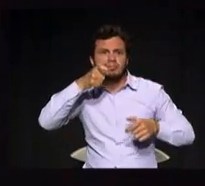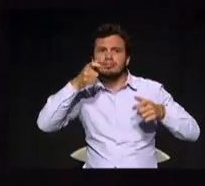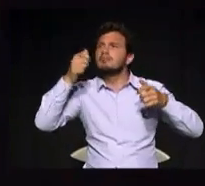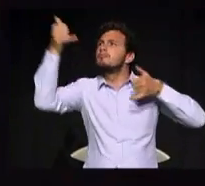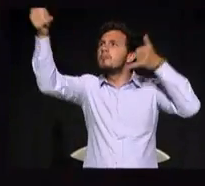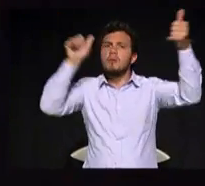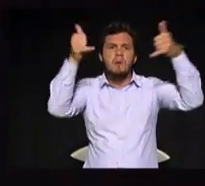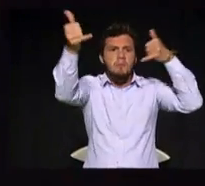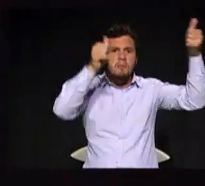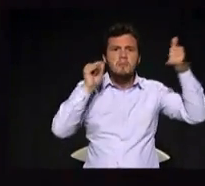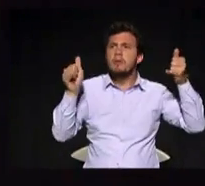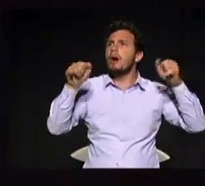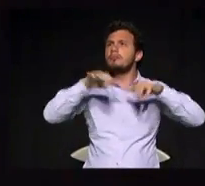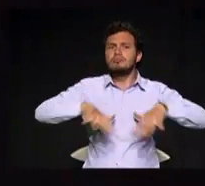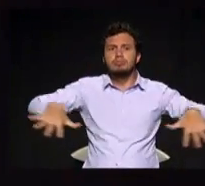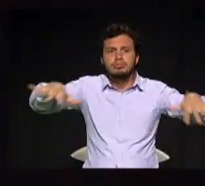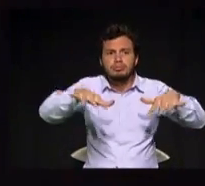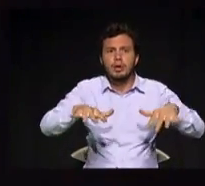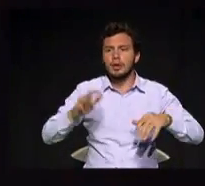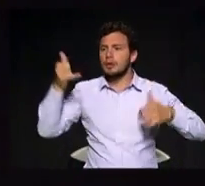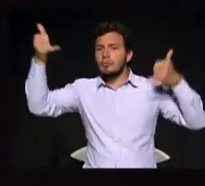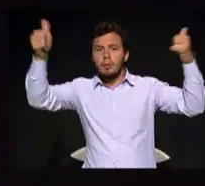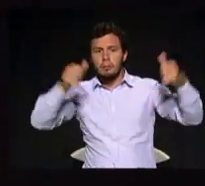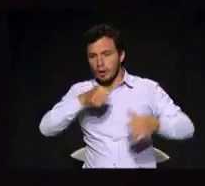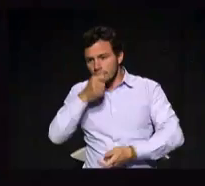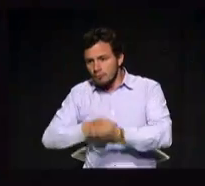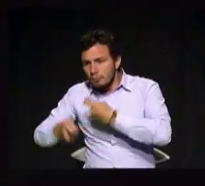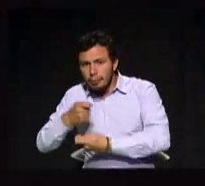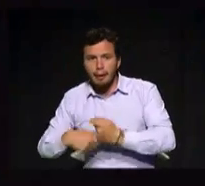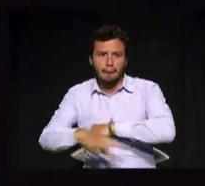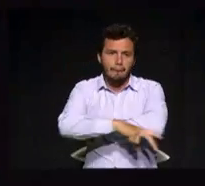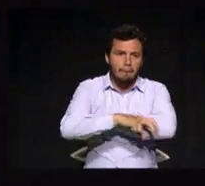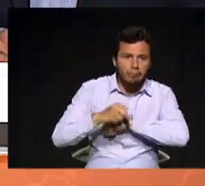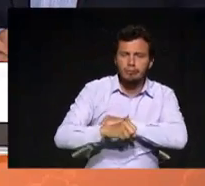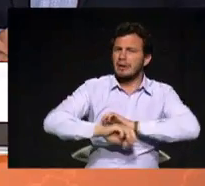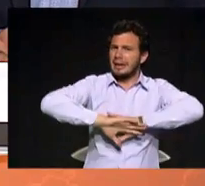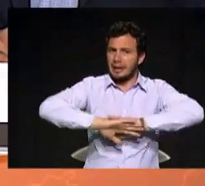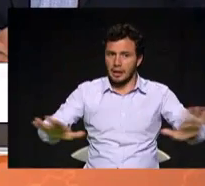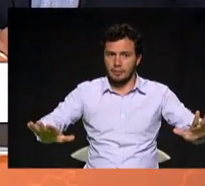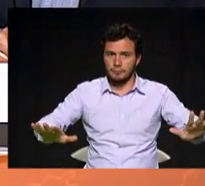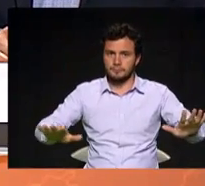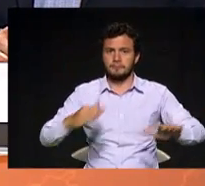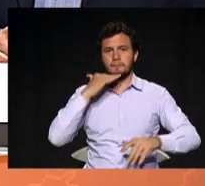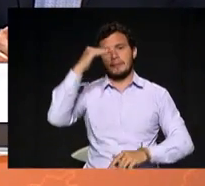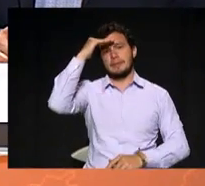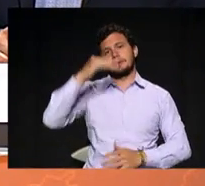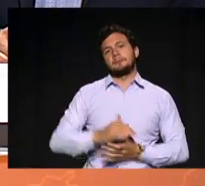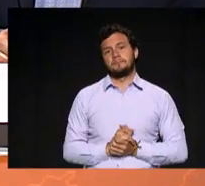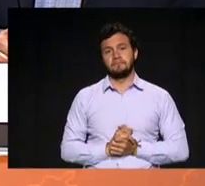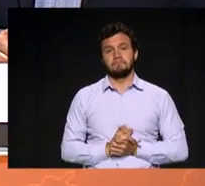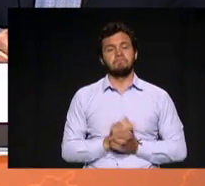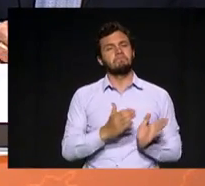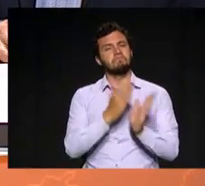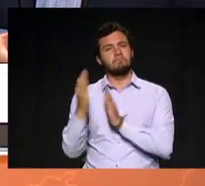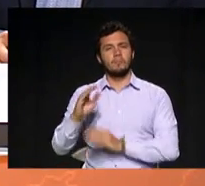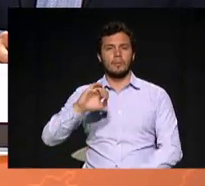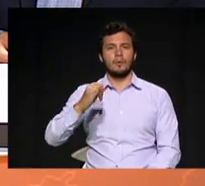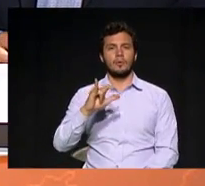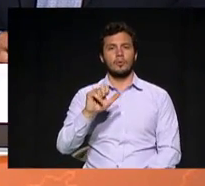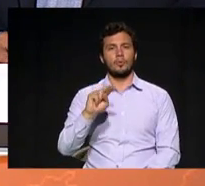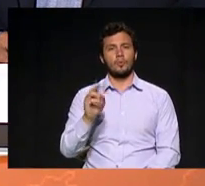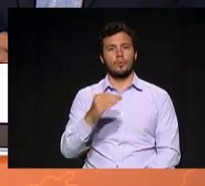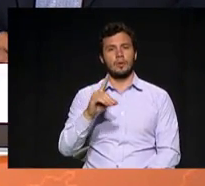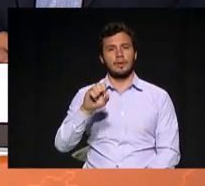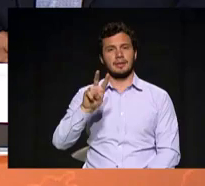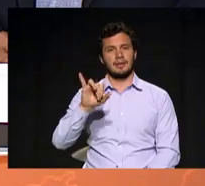para que no hayan negocios y delitos exitosos en medellín muchas gracias candidato cuando david balderrama confrontar